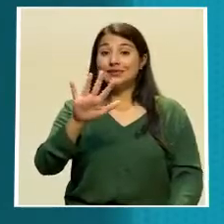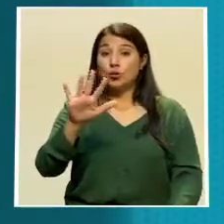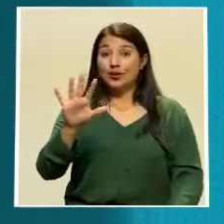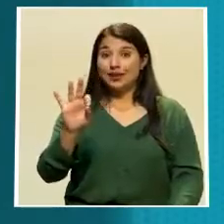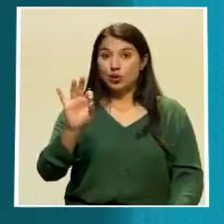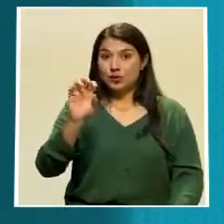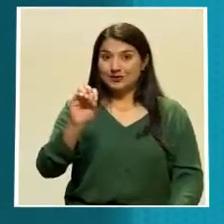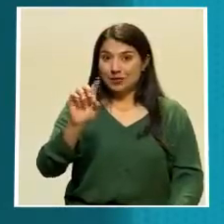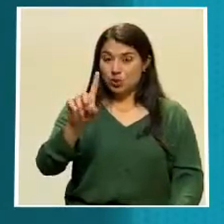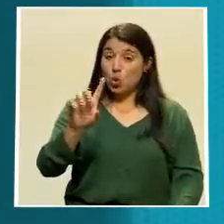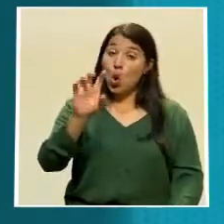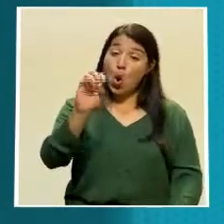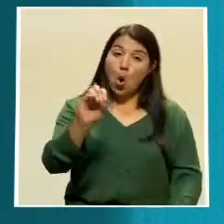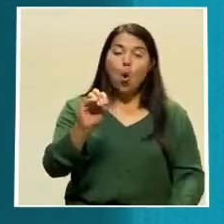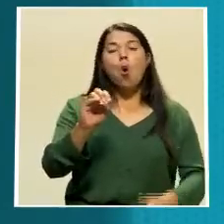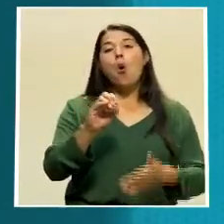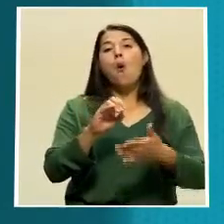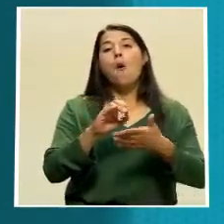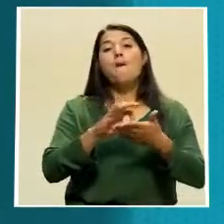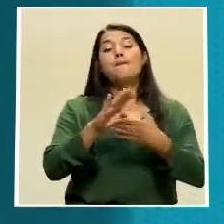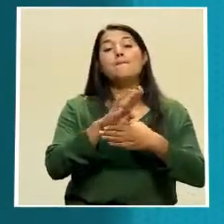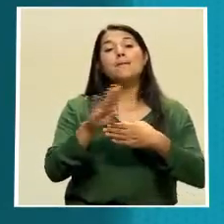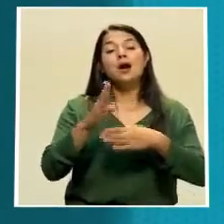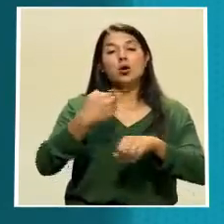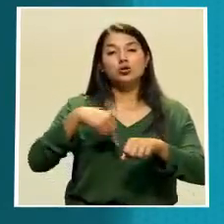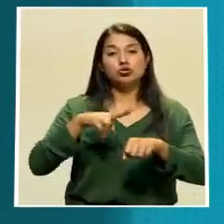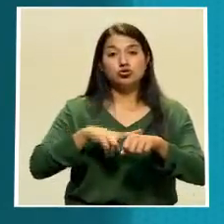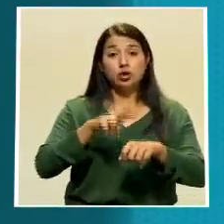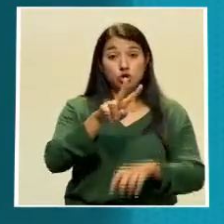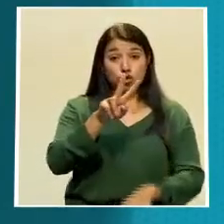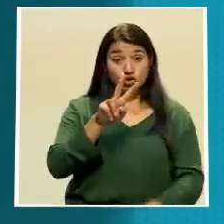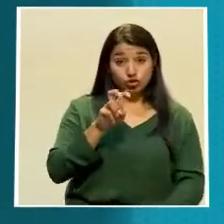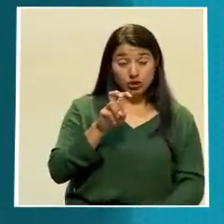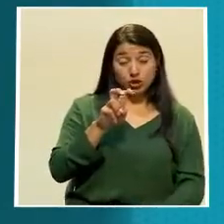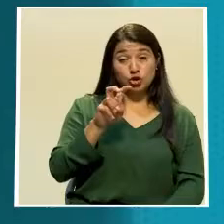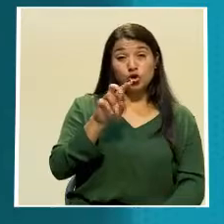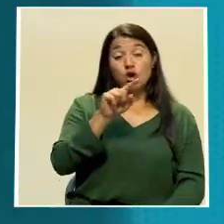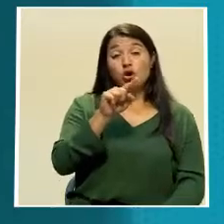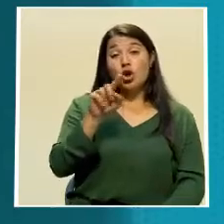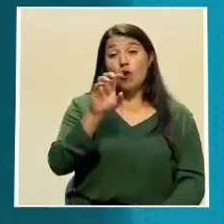8356-5901, o bien a la cuenta del Banco Nacional